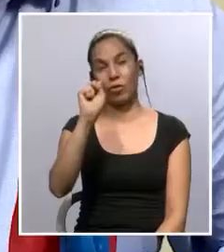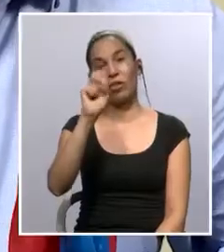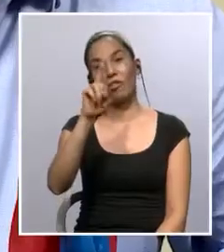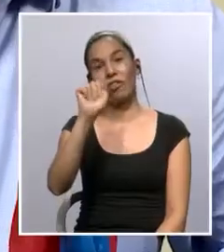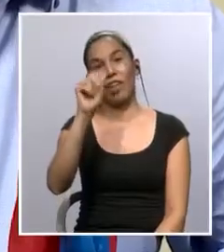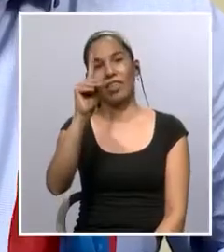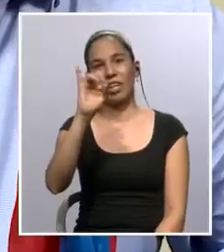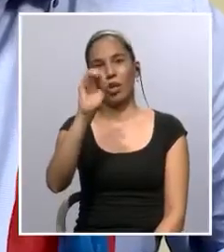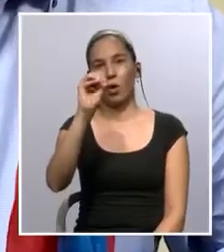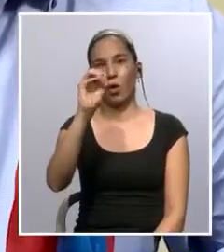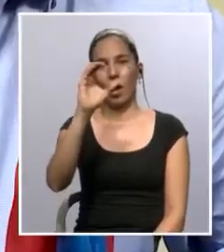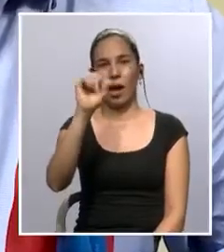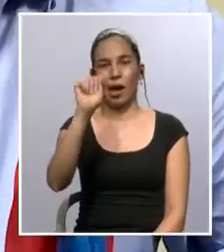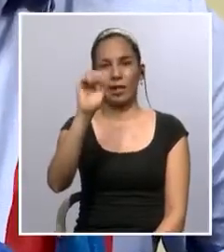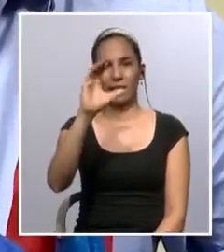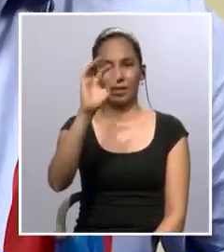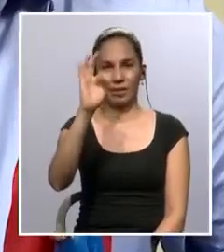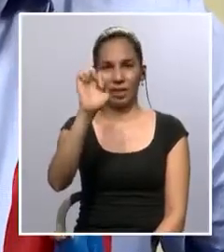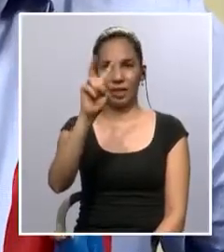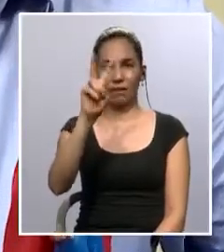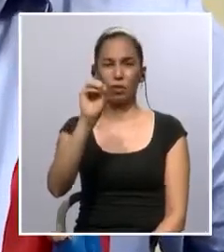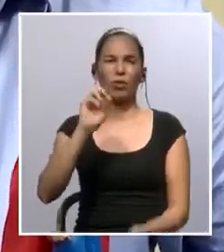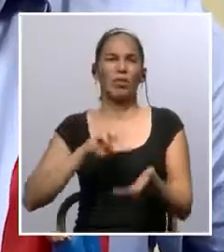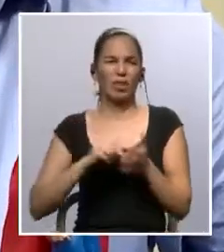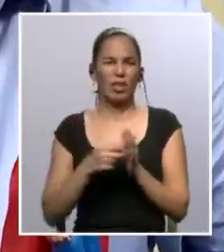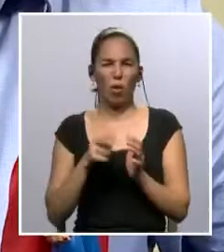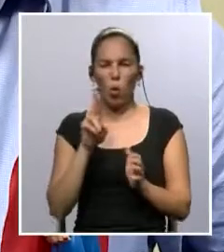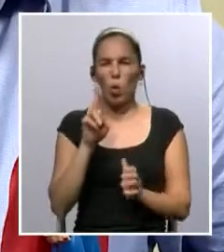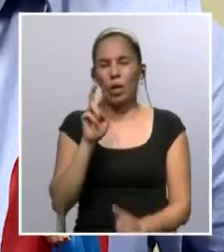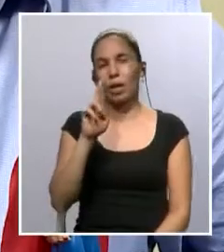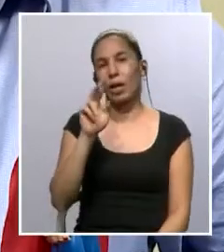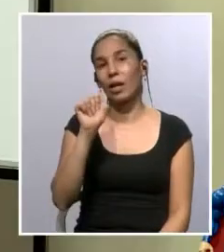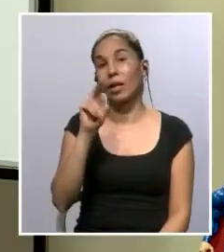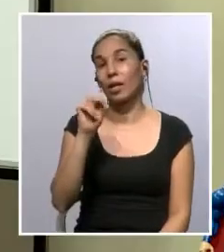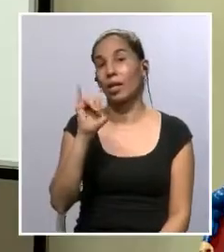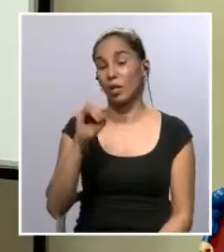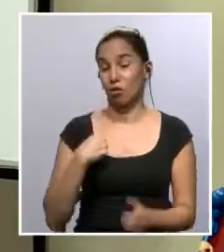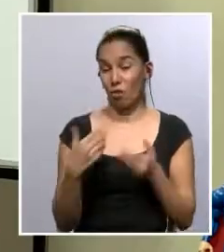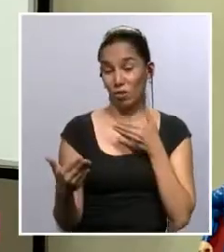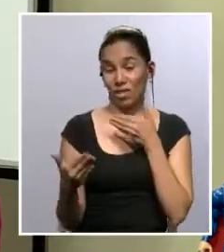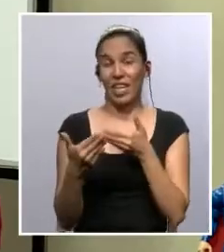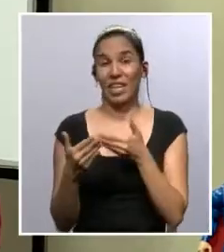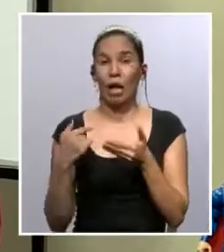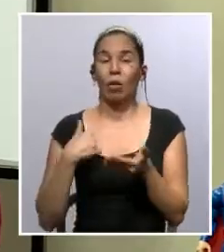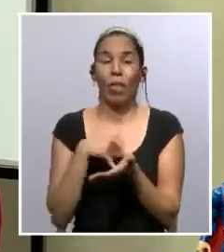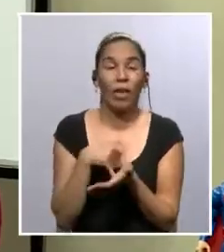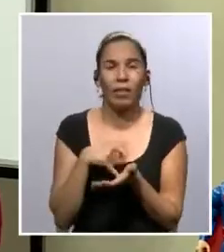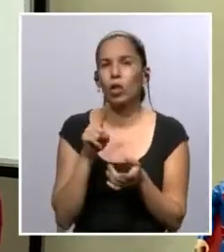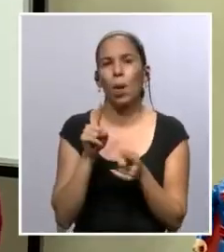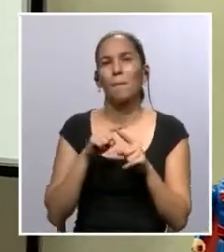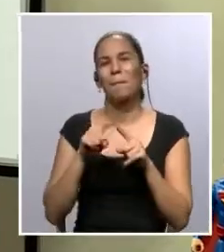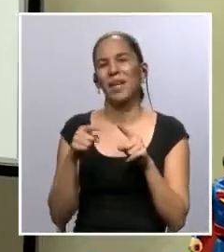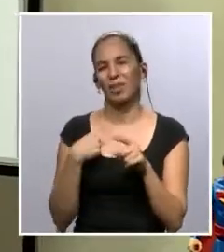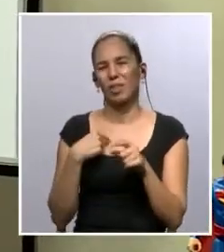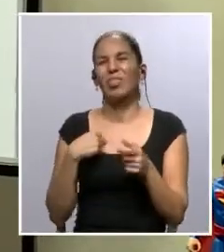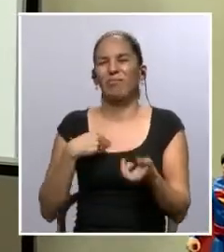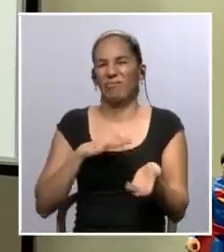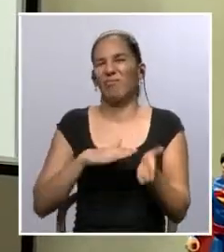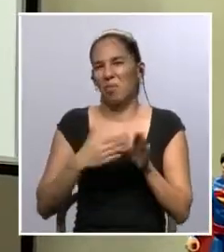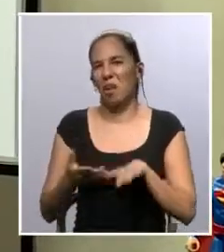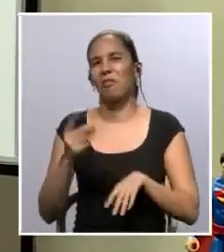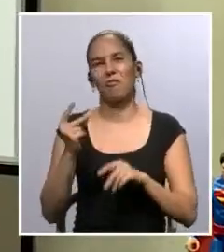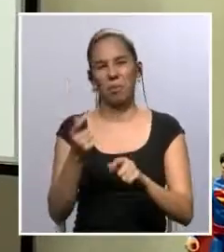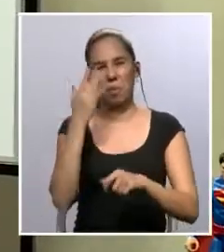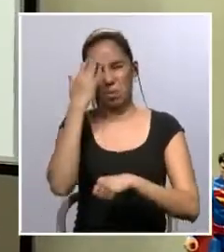si uno está cerca del uranio o algo así, no es que se debilita, pero sí se muere rápidamente porque le despedaza todo las